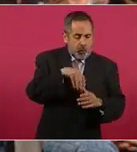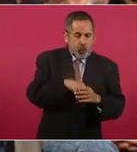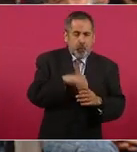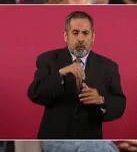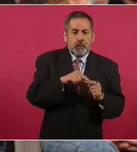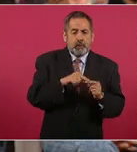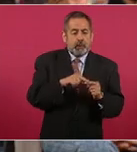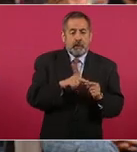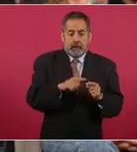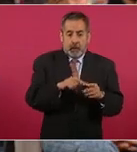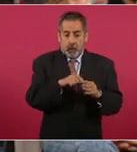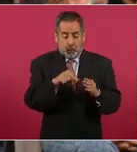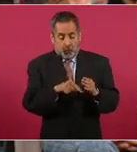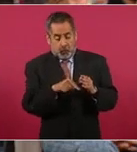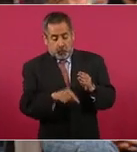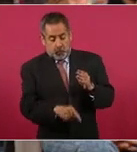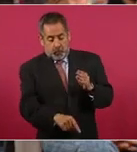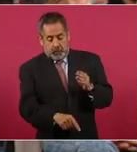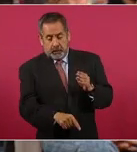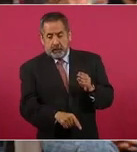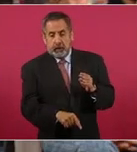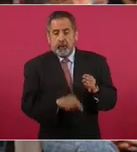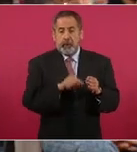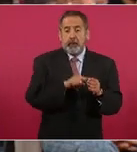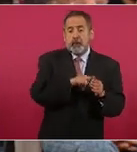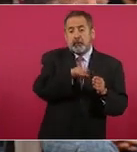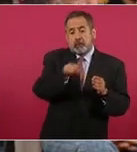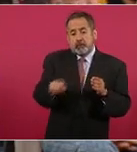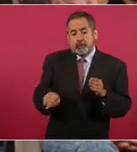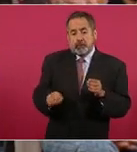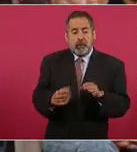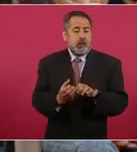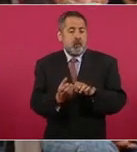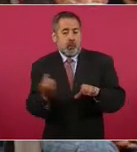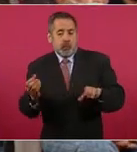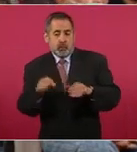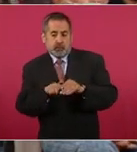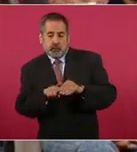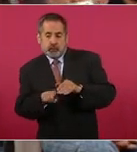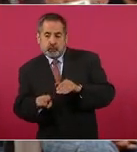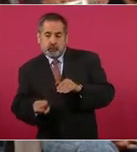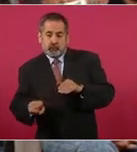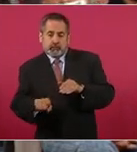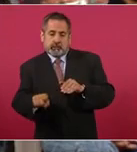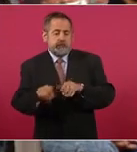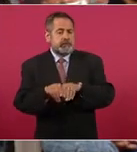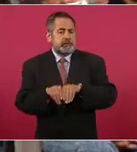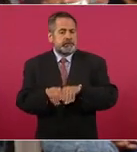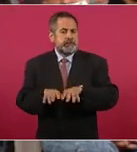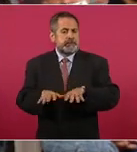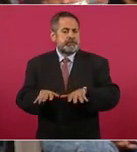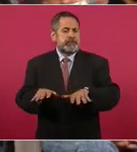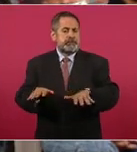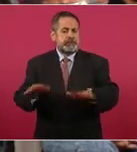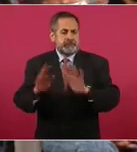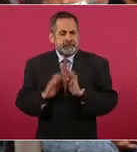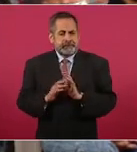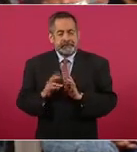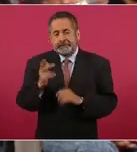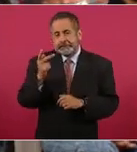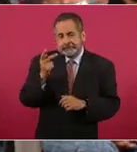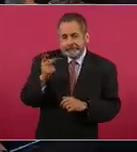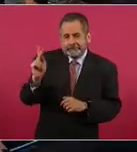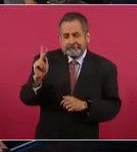el agua de estos pozos a la tubería y empieza a fluir el agua, mas sin